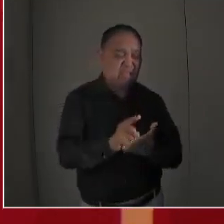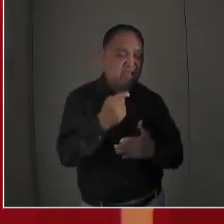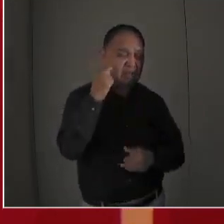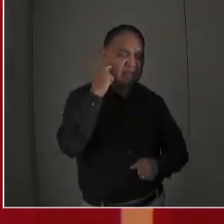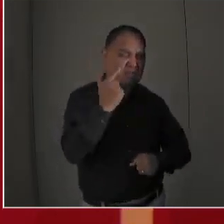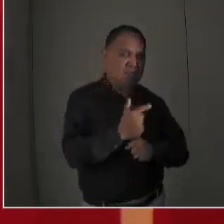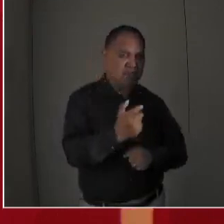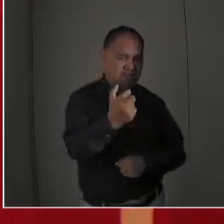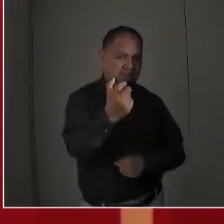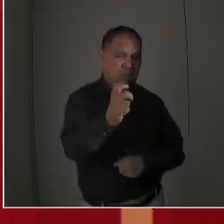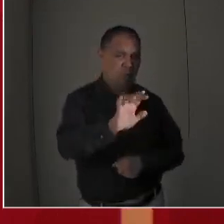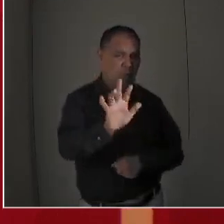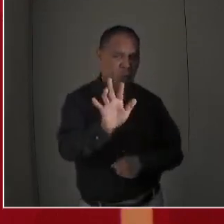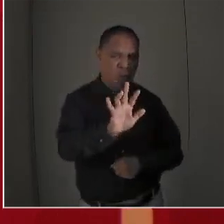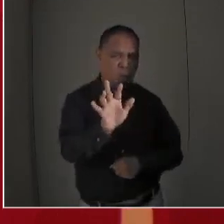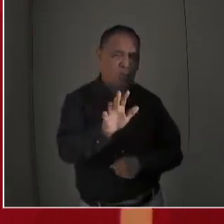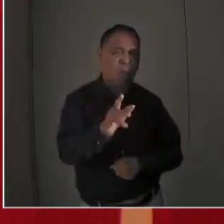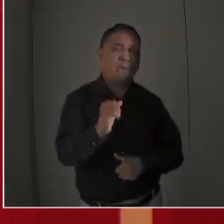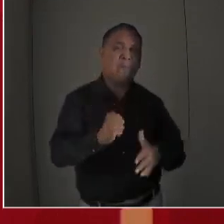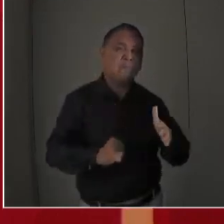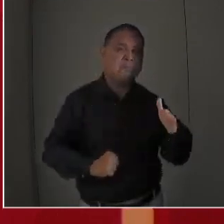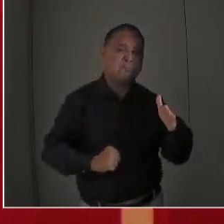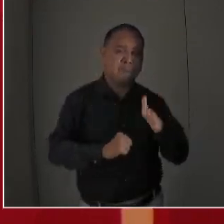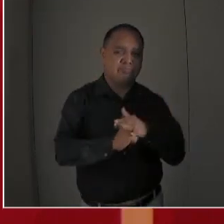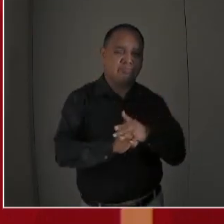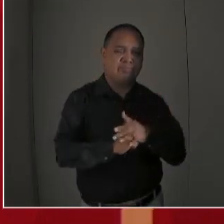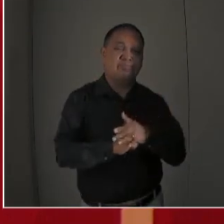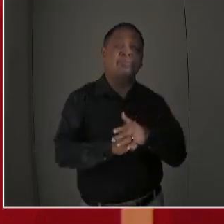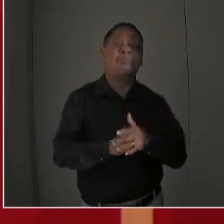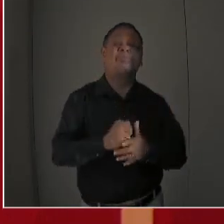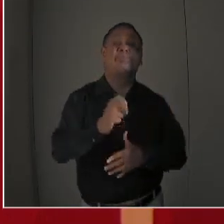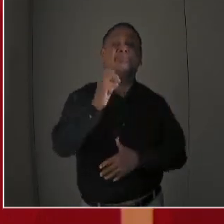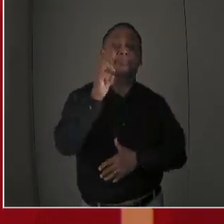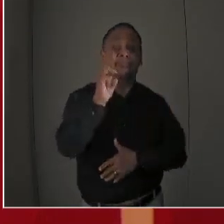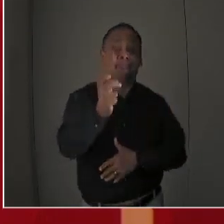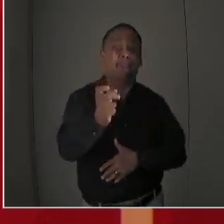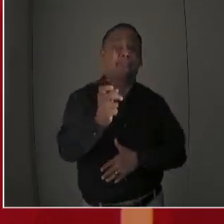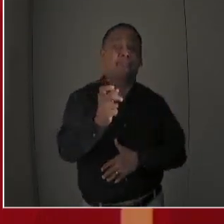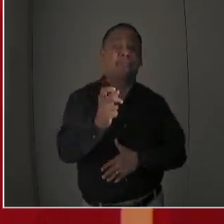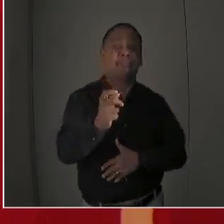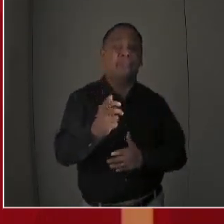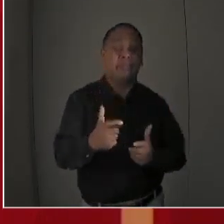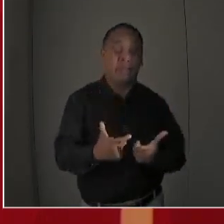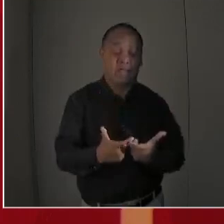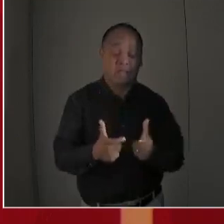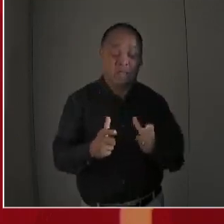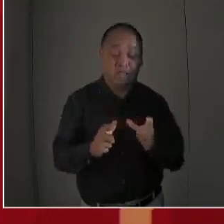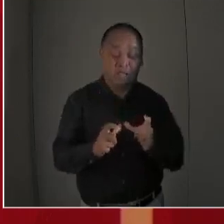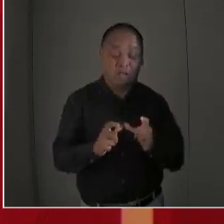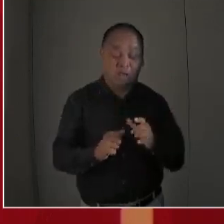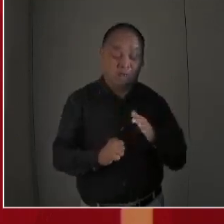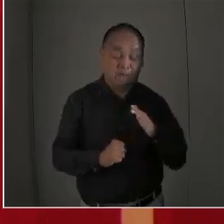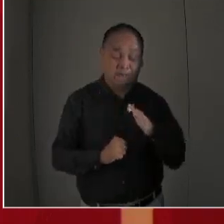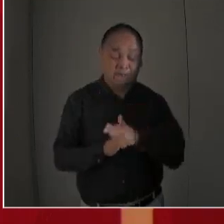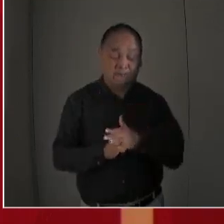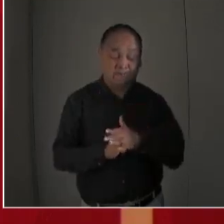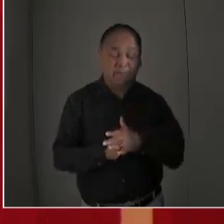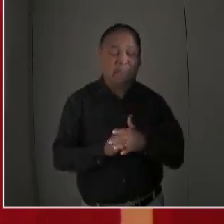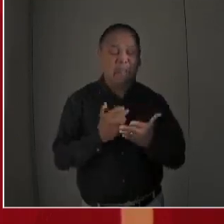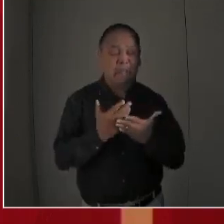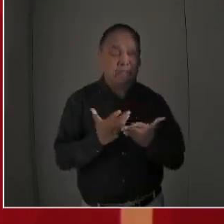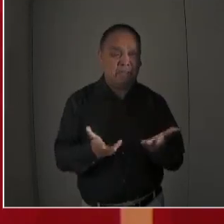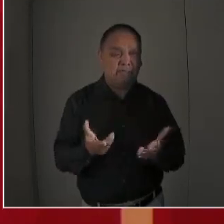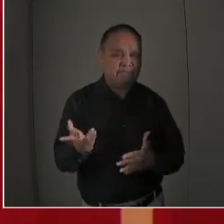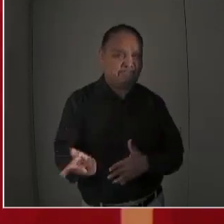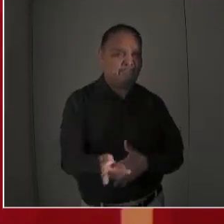admisión. Vamos a fortalecer a Morena desde abajo. A ver, les pregunto a